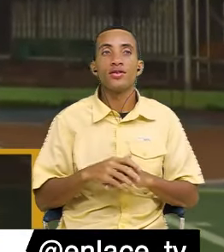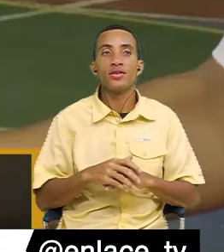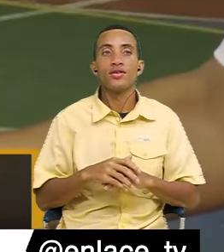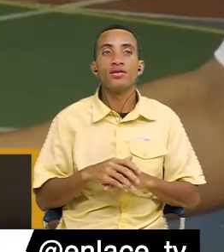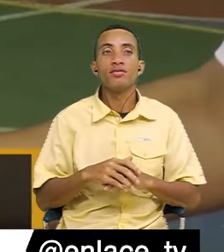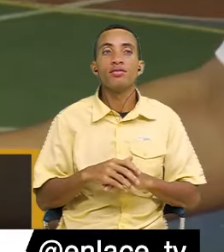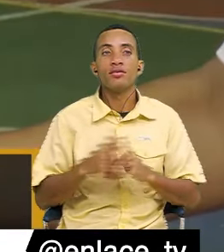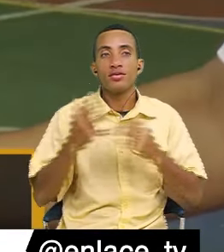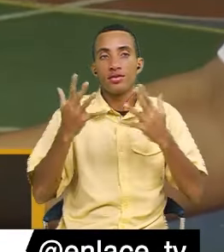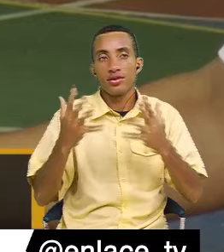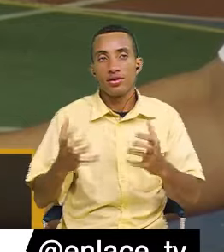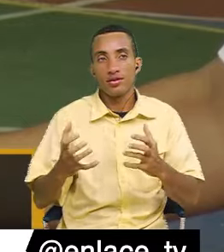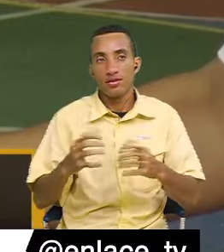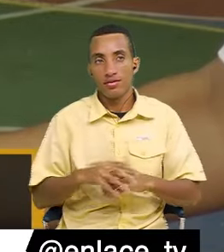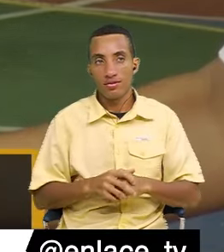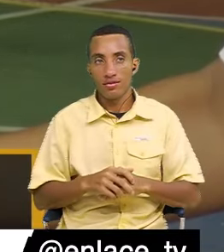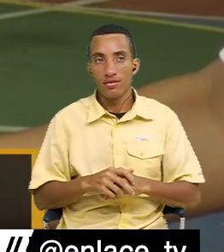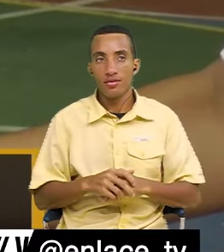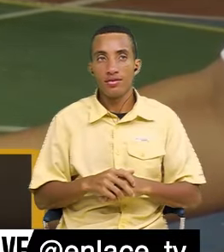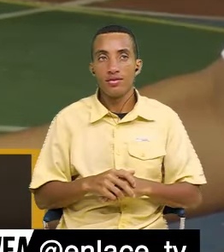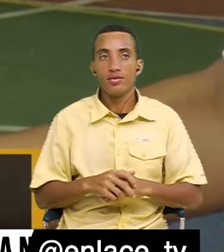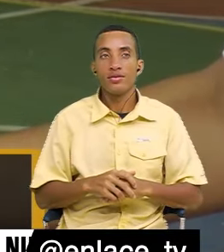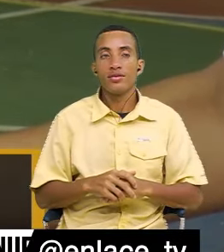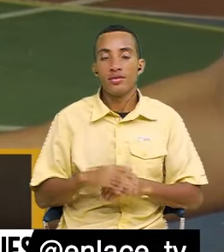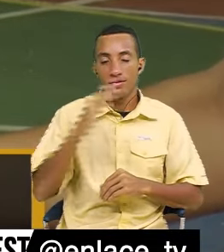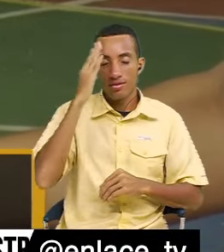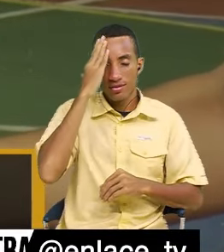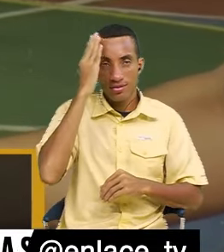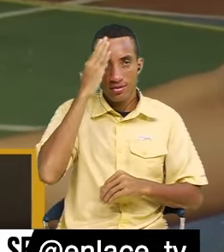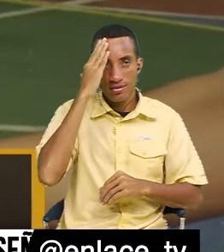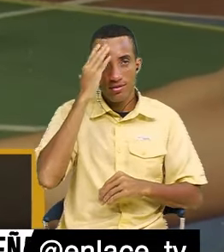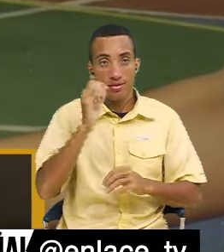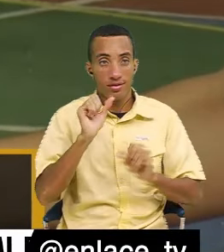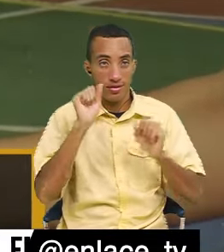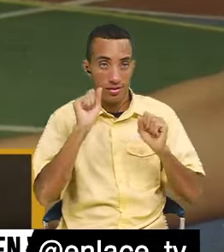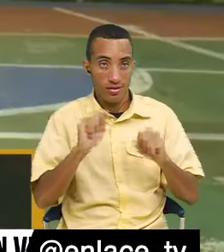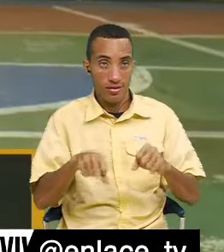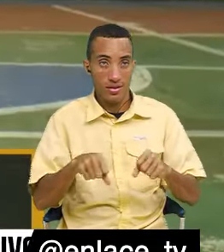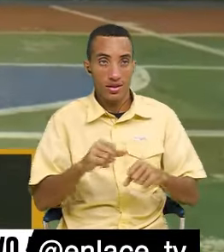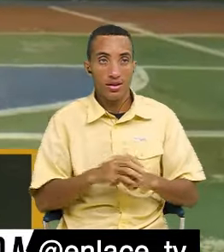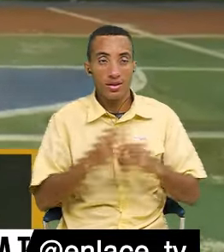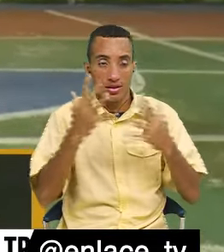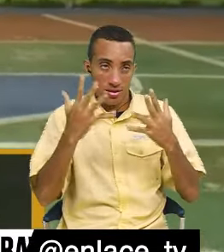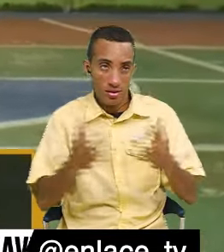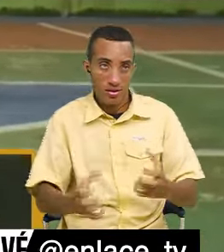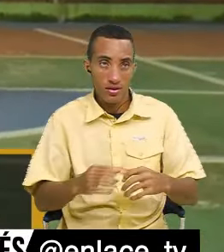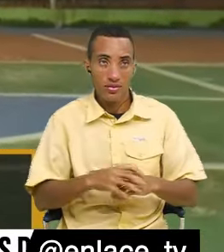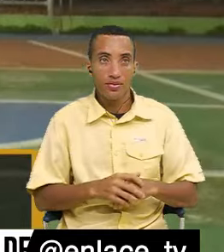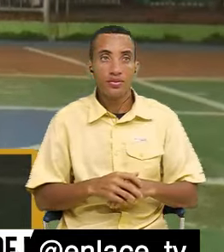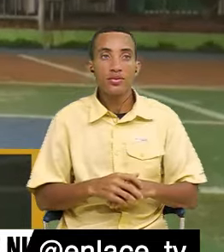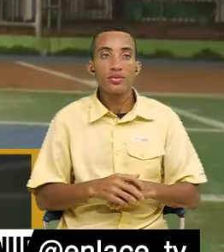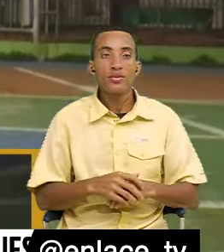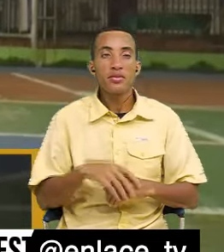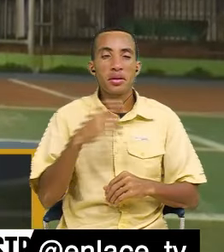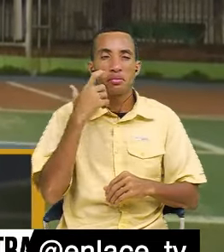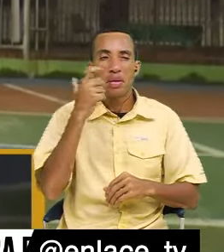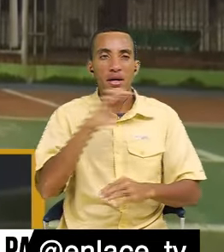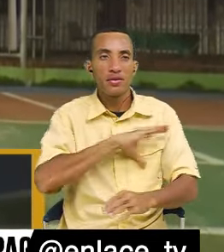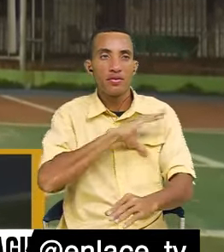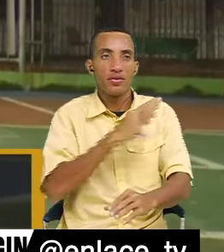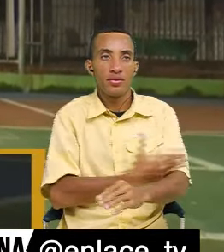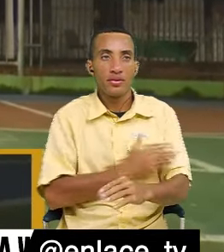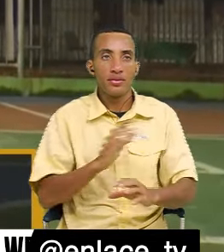tengo ganas y sé que sí, que lo quiero hacer. Las principales fortalezas de Emanuel son el